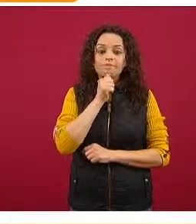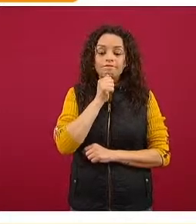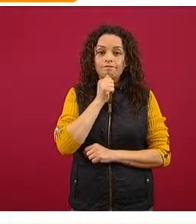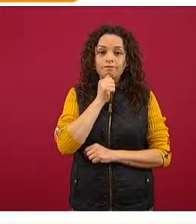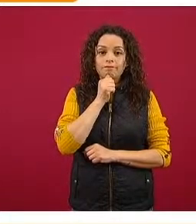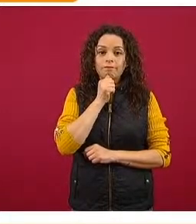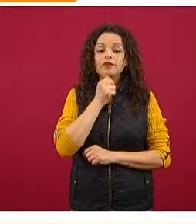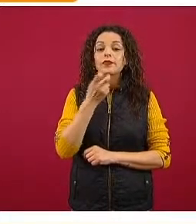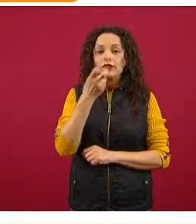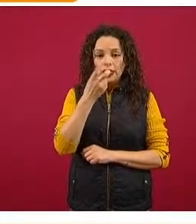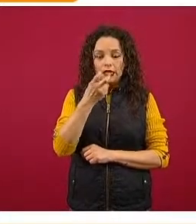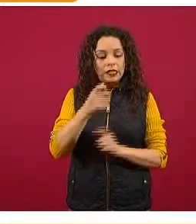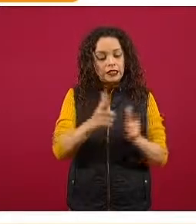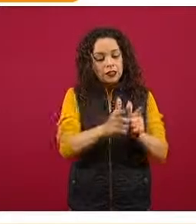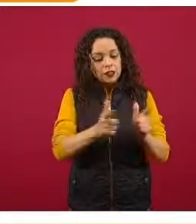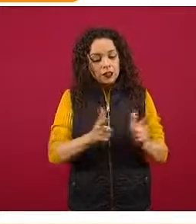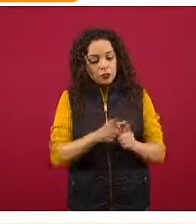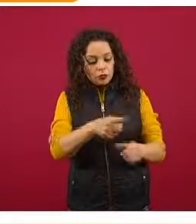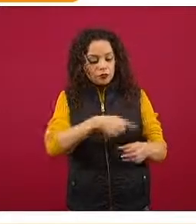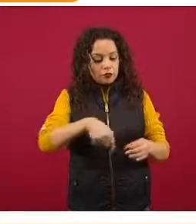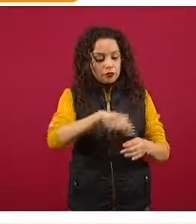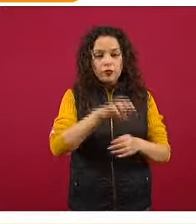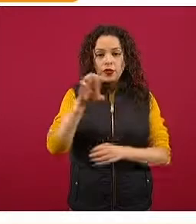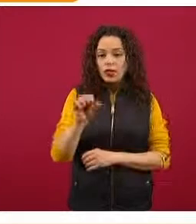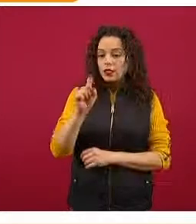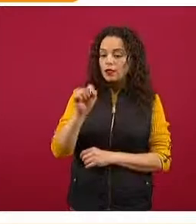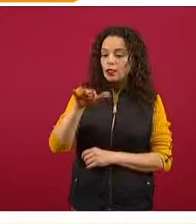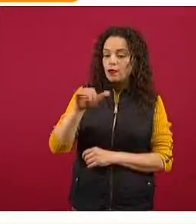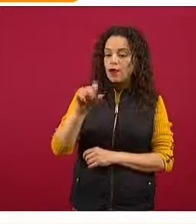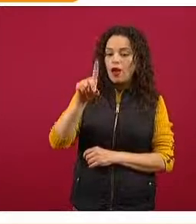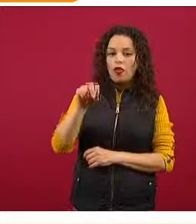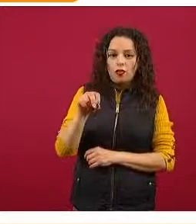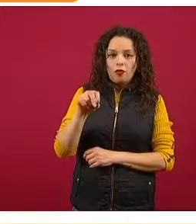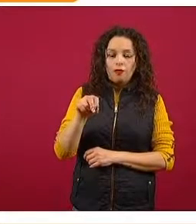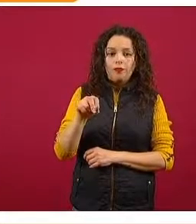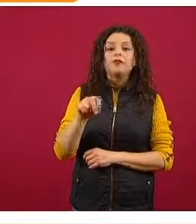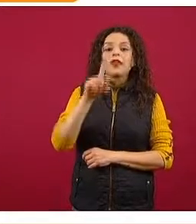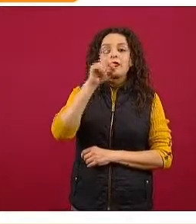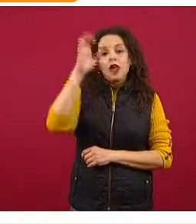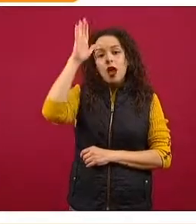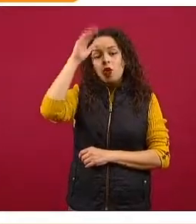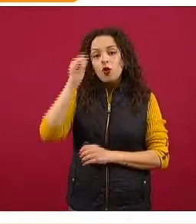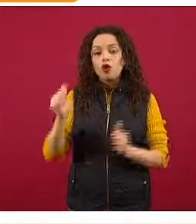estimación de casos de acuerdo con la positividad